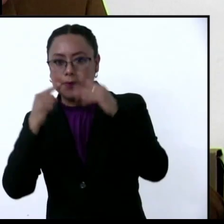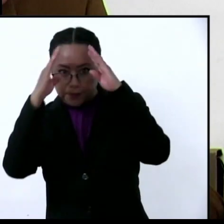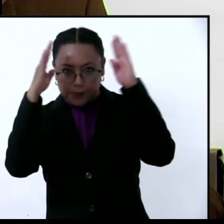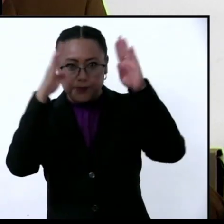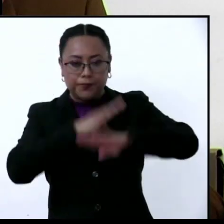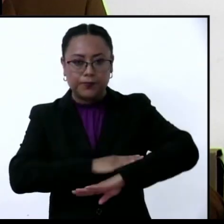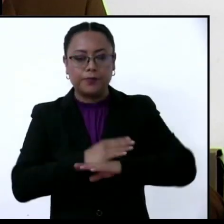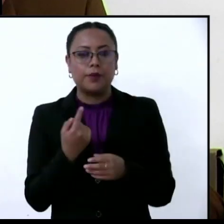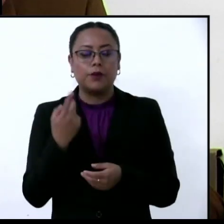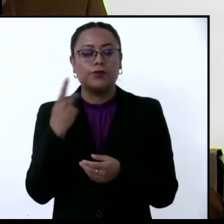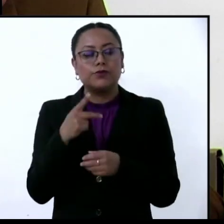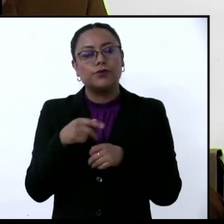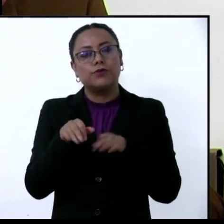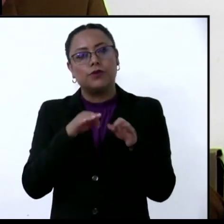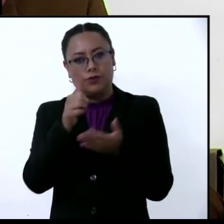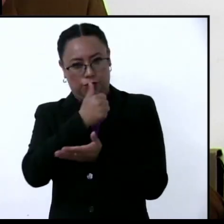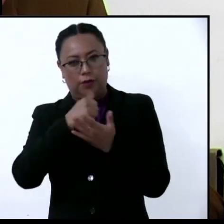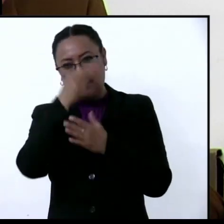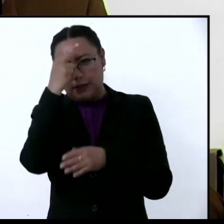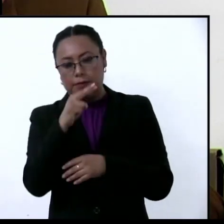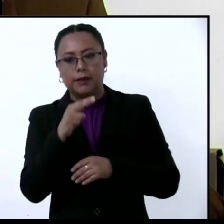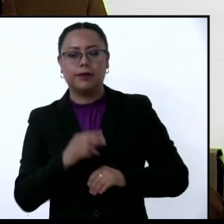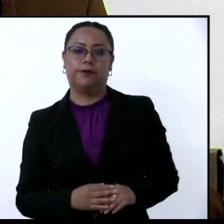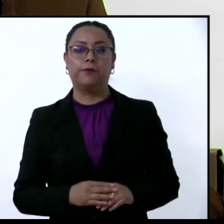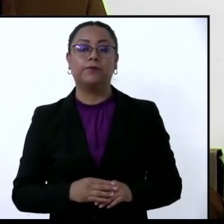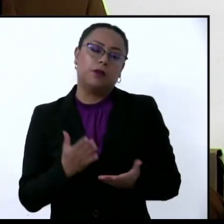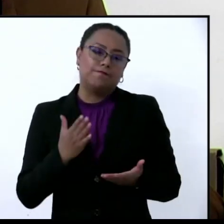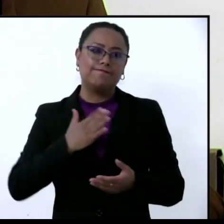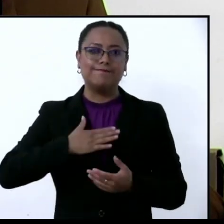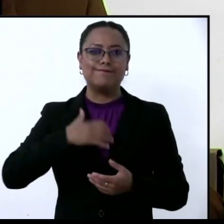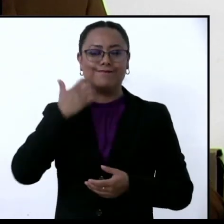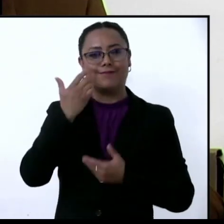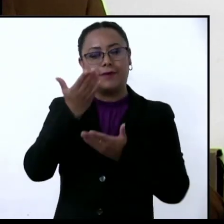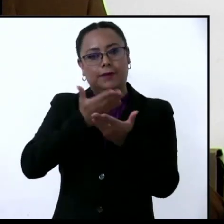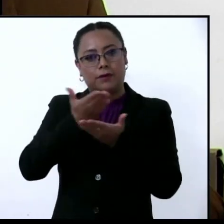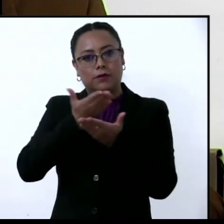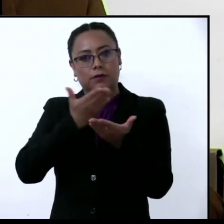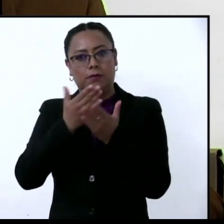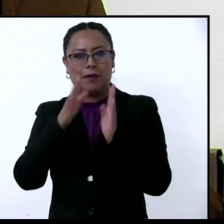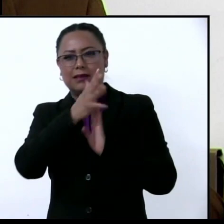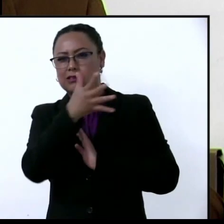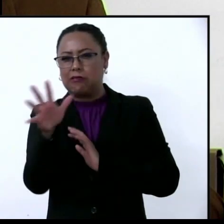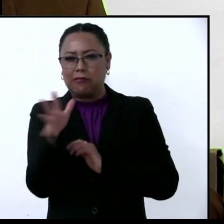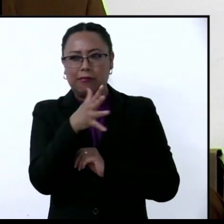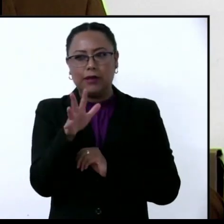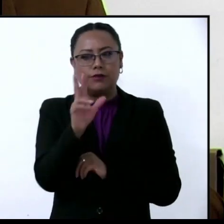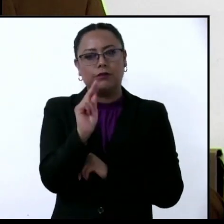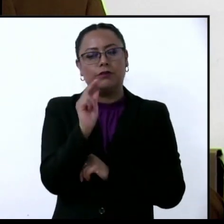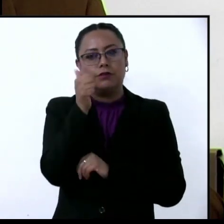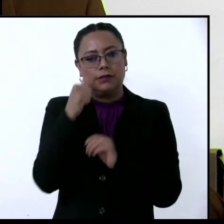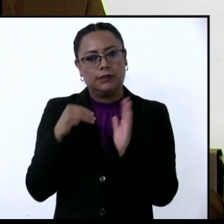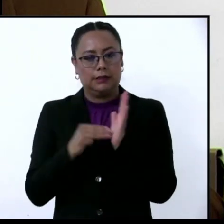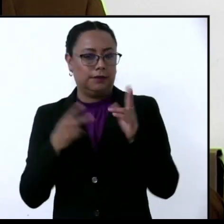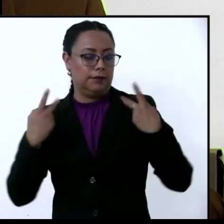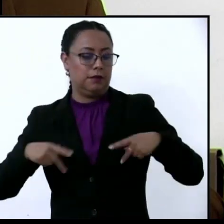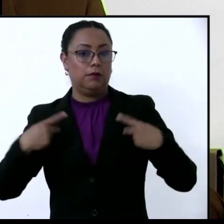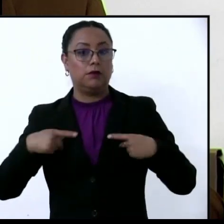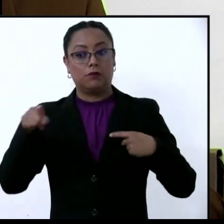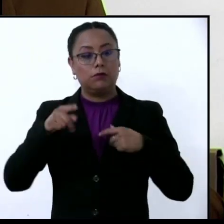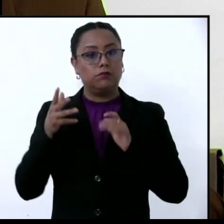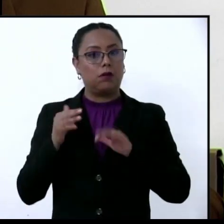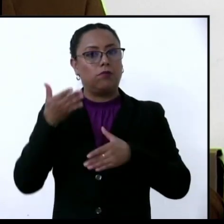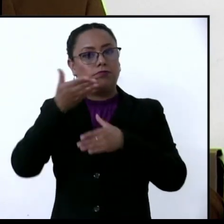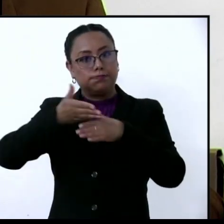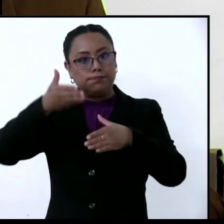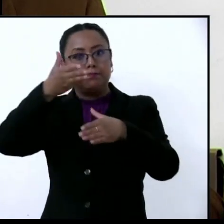Laboral de la Ciudad de México, pues compartirles que alrededor de 86 mil personas han acudido